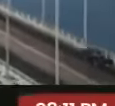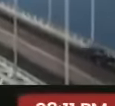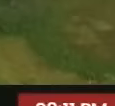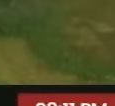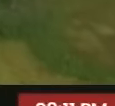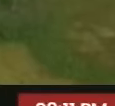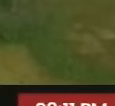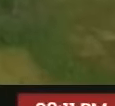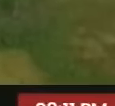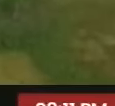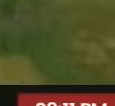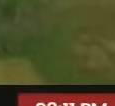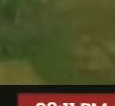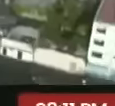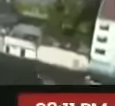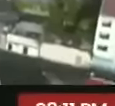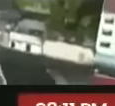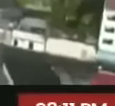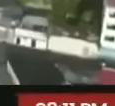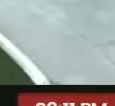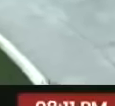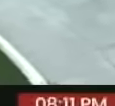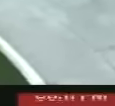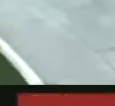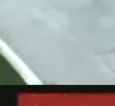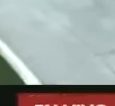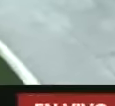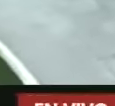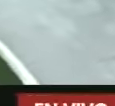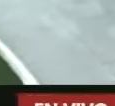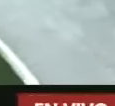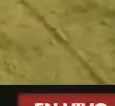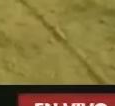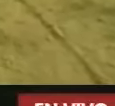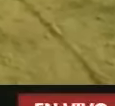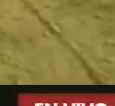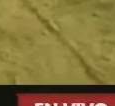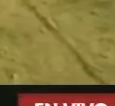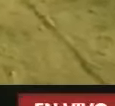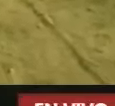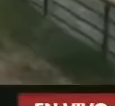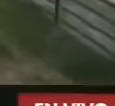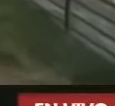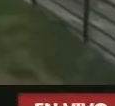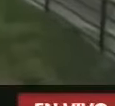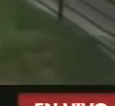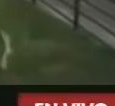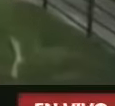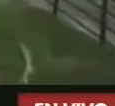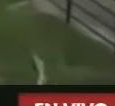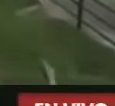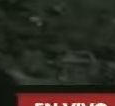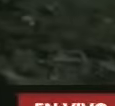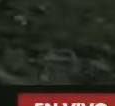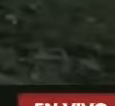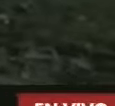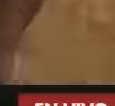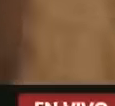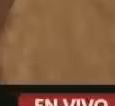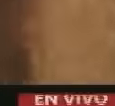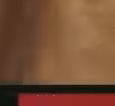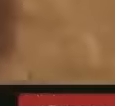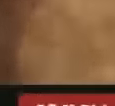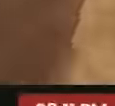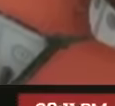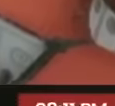y Bolívar, al este con Delta Amacuro y al oeste con Anzoátegui. Forma parte de los llamados llanos orientales que abarca